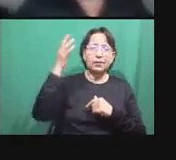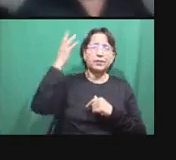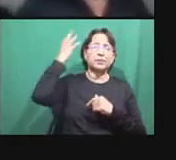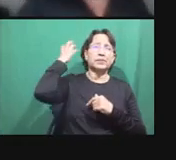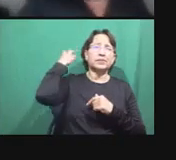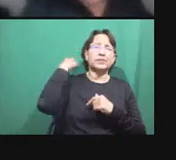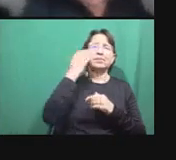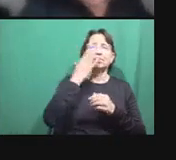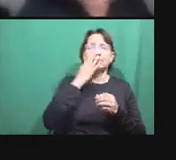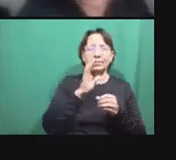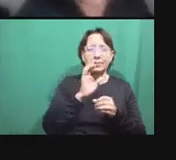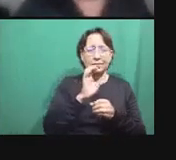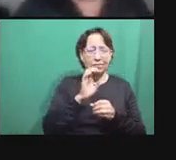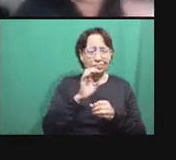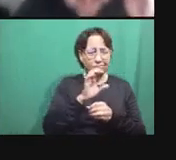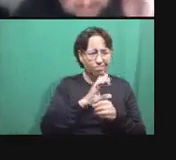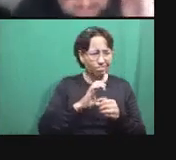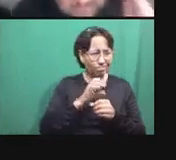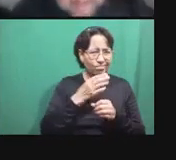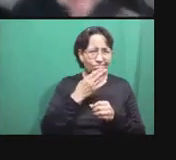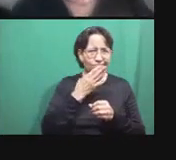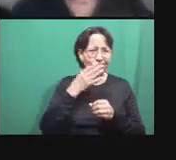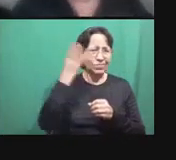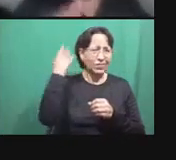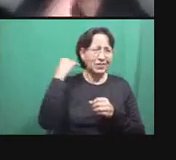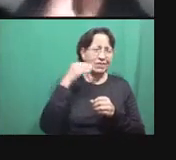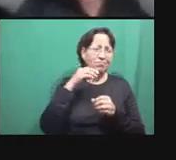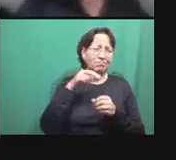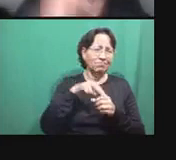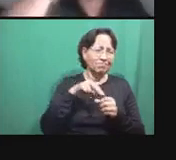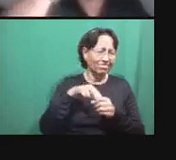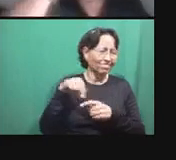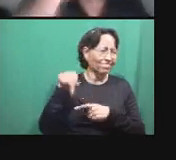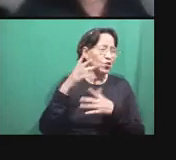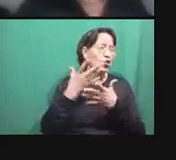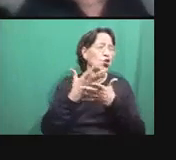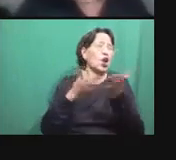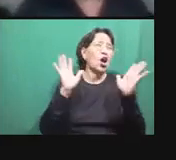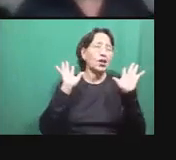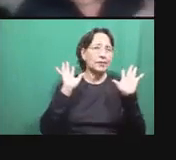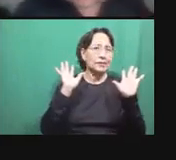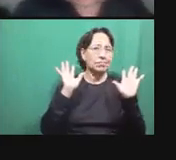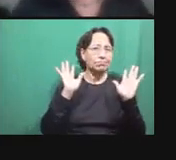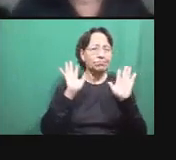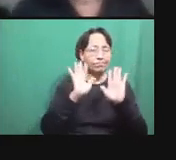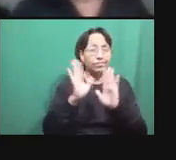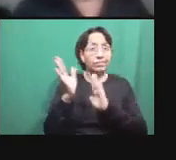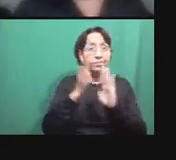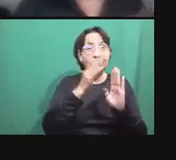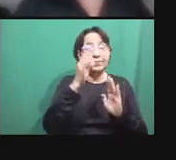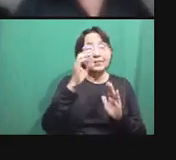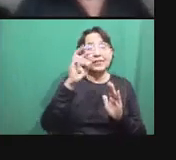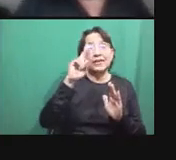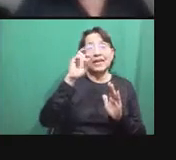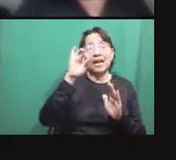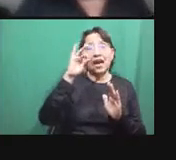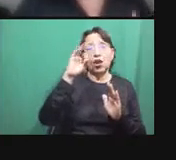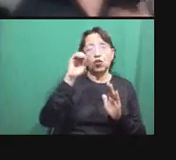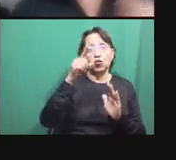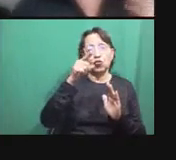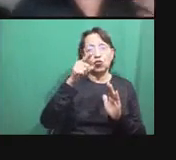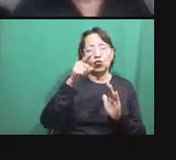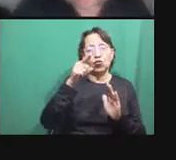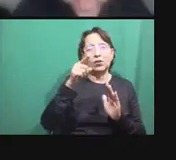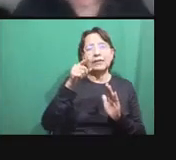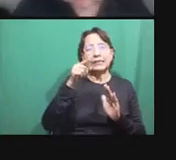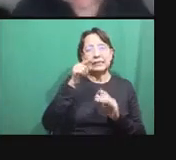permanece, así como esta carrera Caracas, donde don Ricardo Lano pues nos ayudó en su trazado y que va